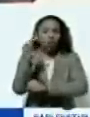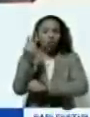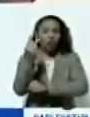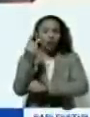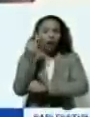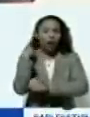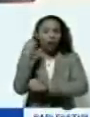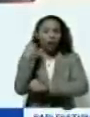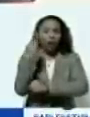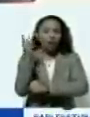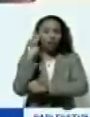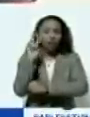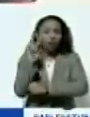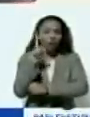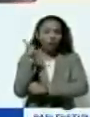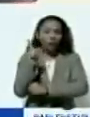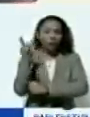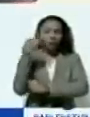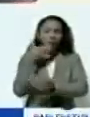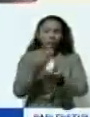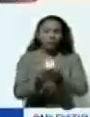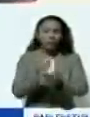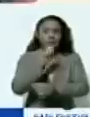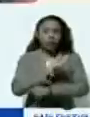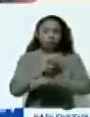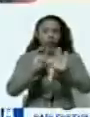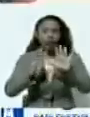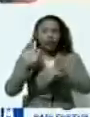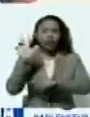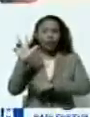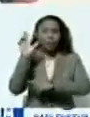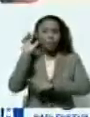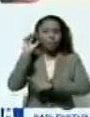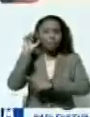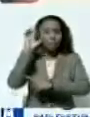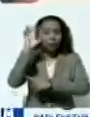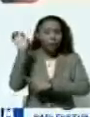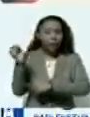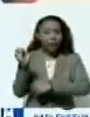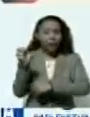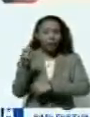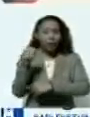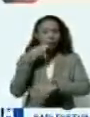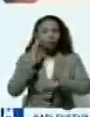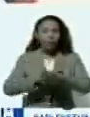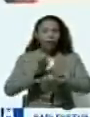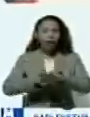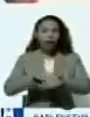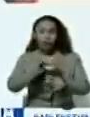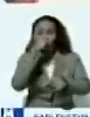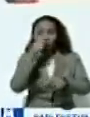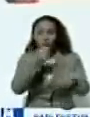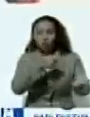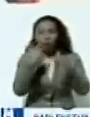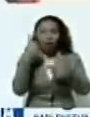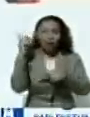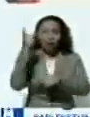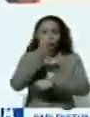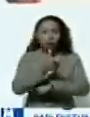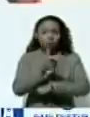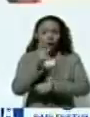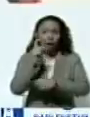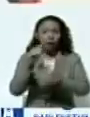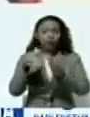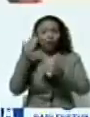y venezolana y que era requerido por 193 países de Interpol por el delito de tráfico de drogas. Este ciudadano